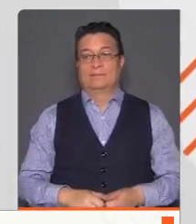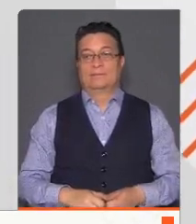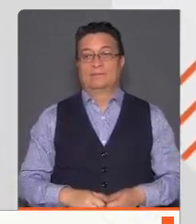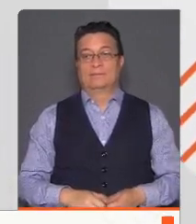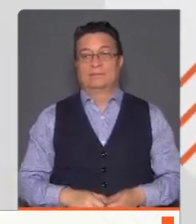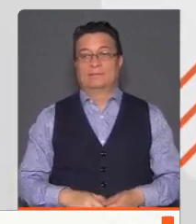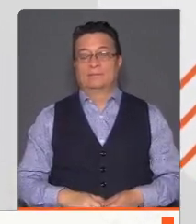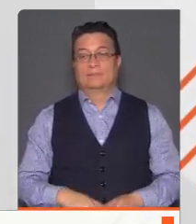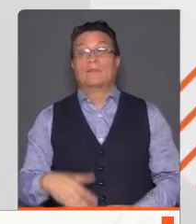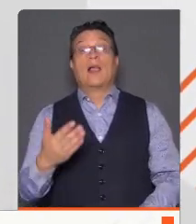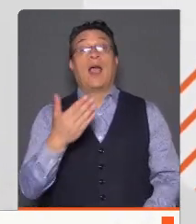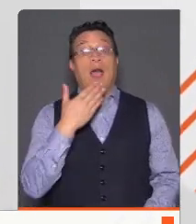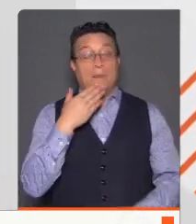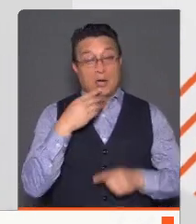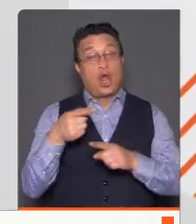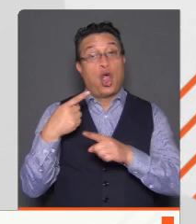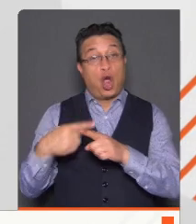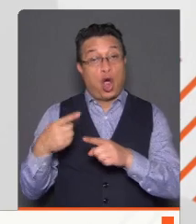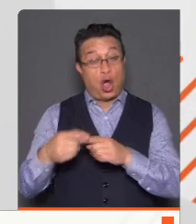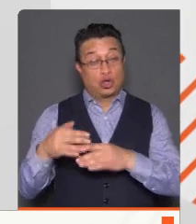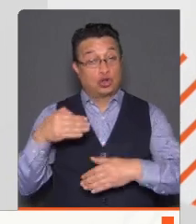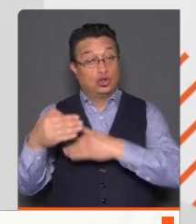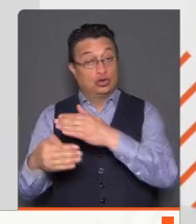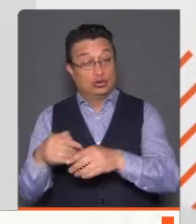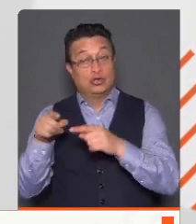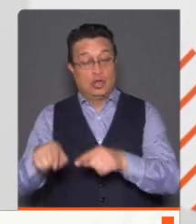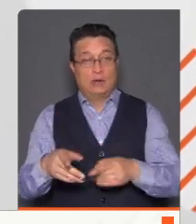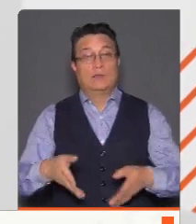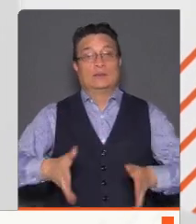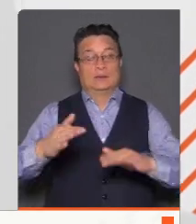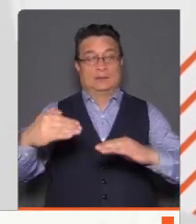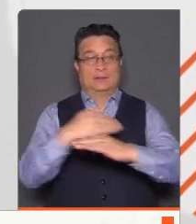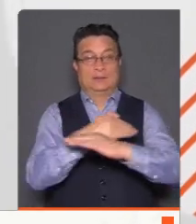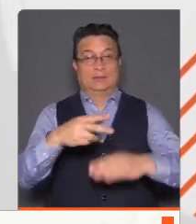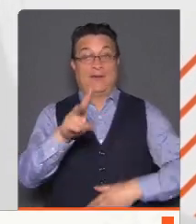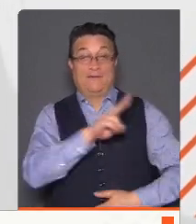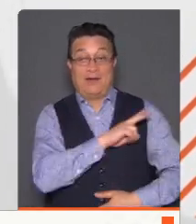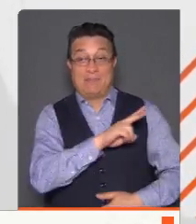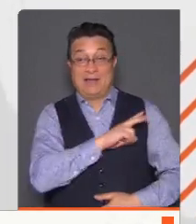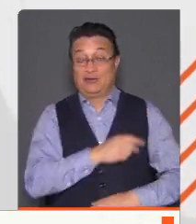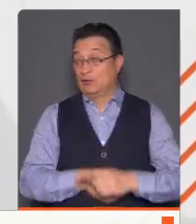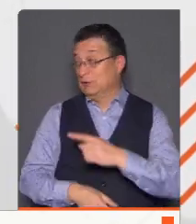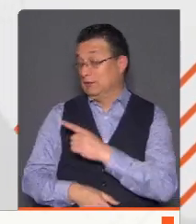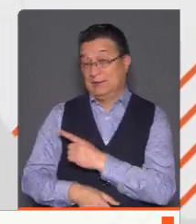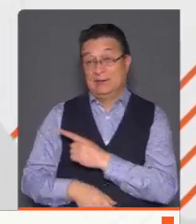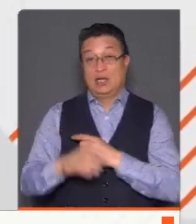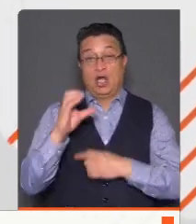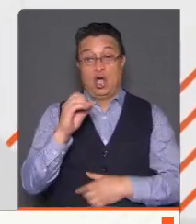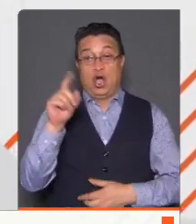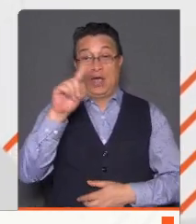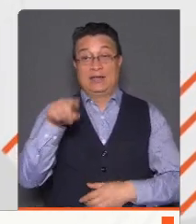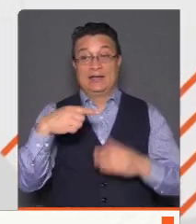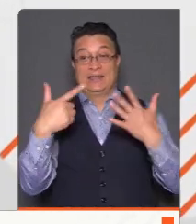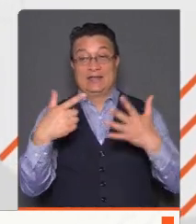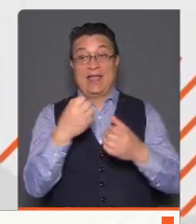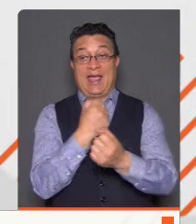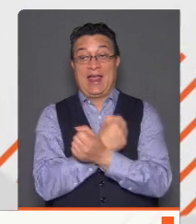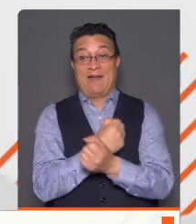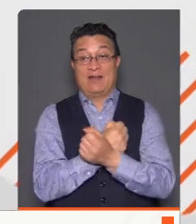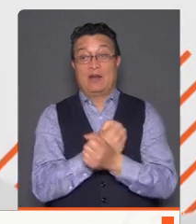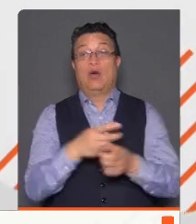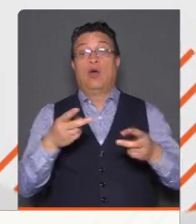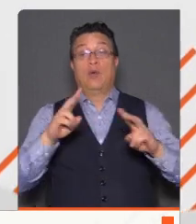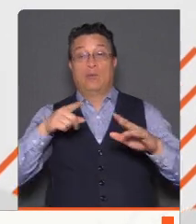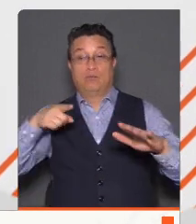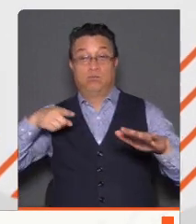Al igual que en el otro procedimiento, pero ahora en plena ruta a Valparaíso, este operativo del OS-7 de carabineros permitió interceptar